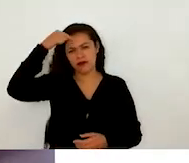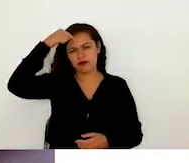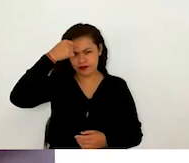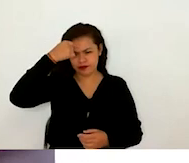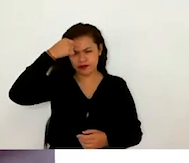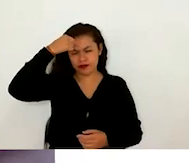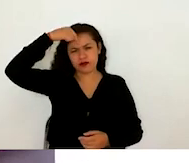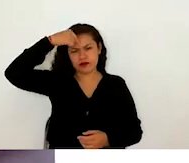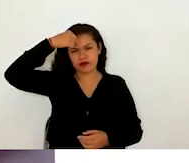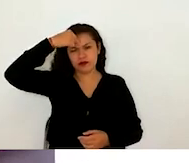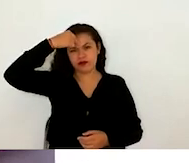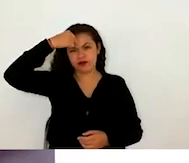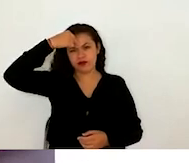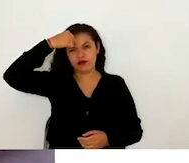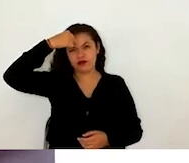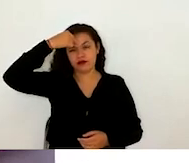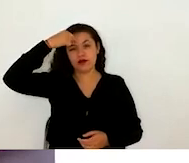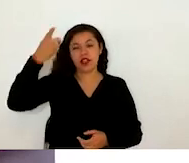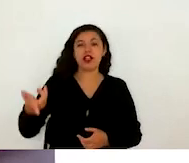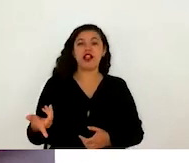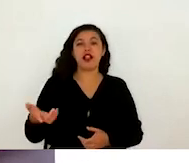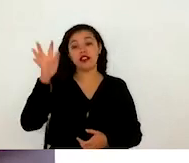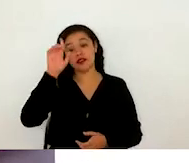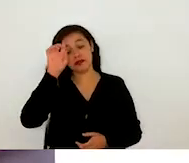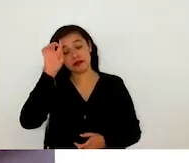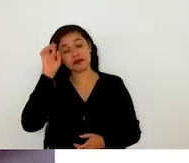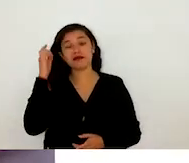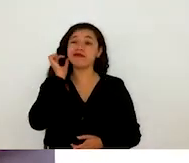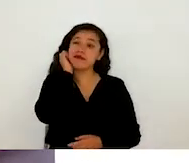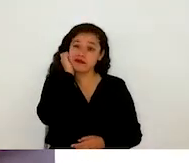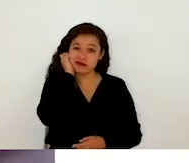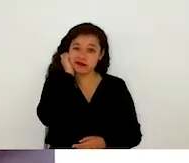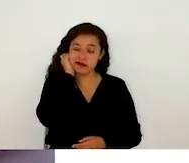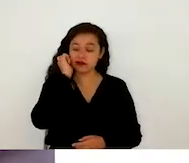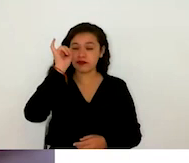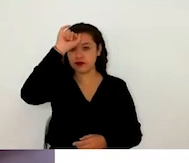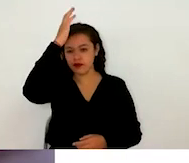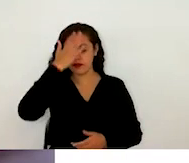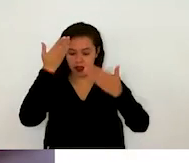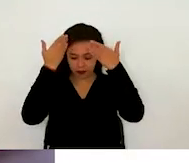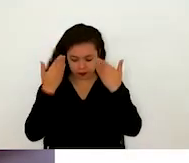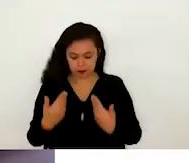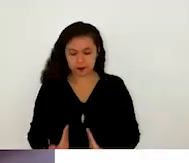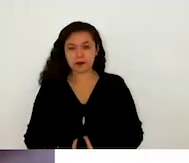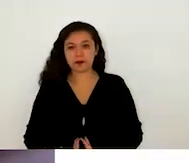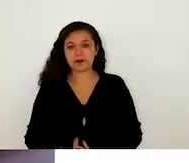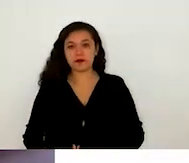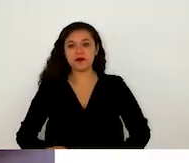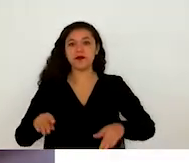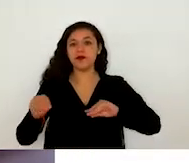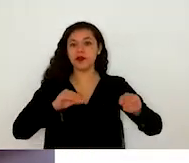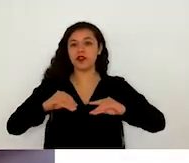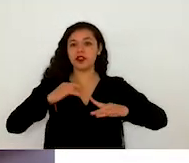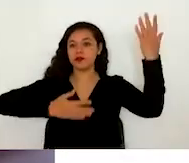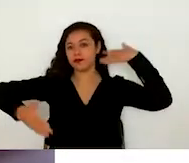si el rascarse la frente el oído la imagen personal los movimientos de los brazos